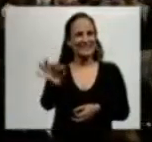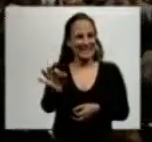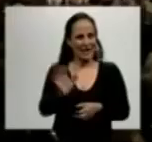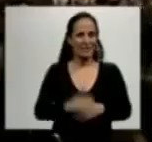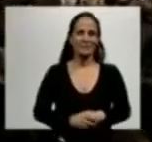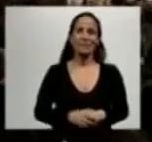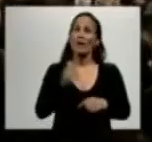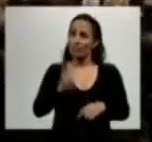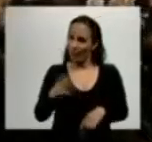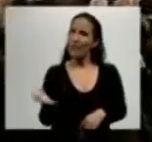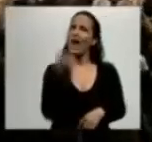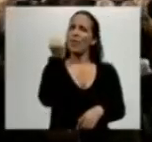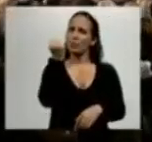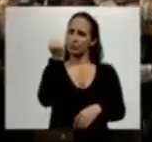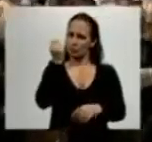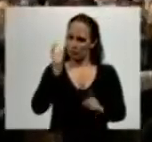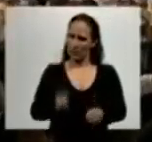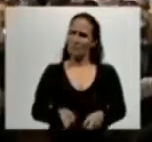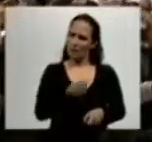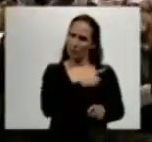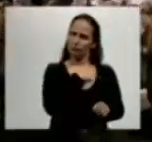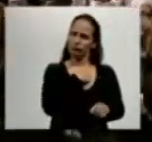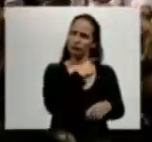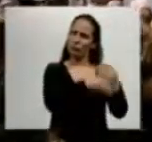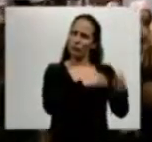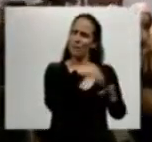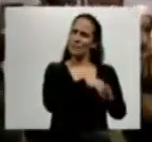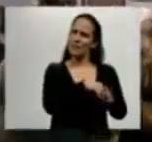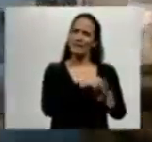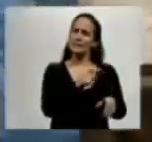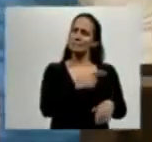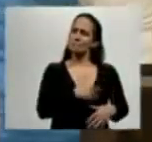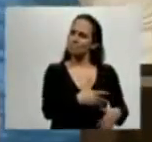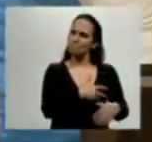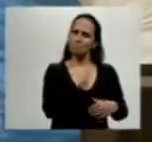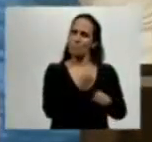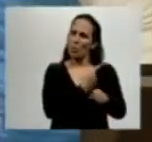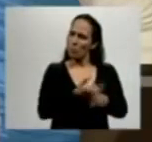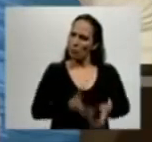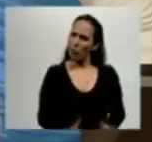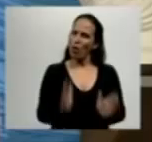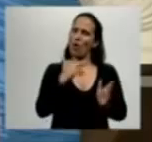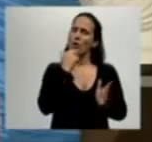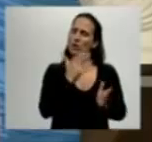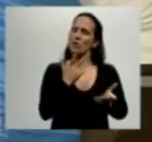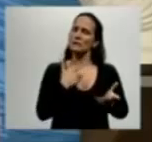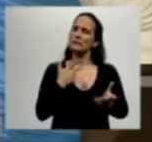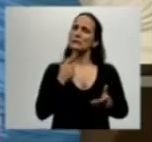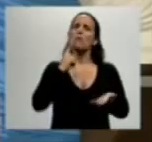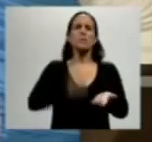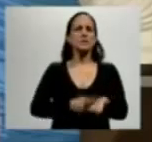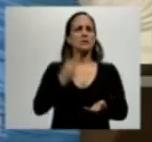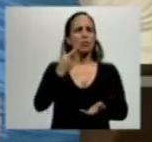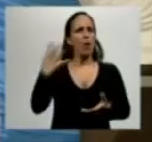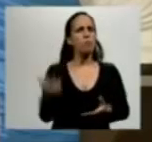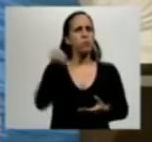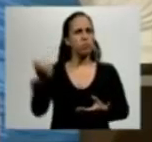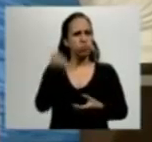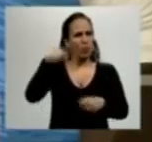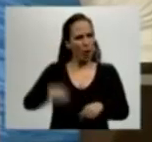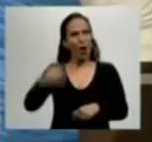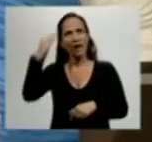adopción, también un familiar que, bueno, no pudiendo tener hijos, decidió adoptar 2 hijos que hoy tienen